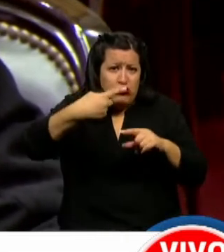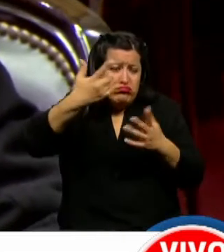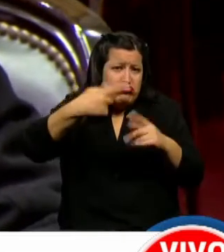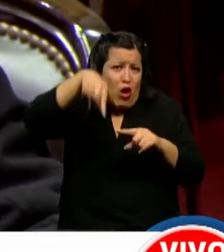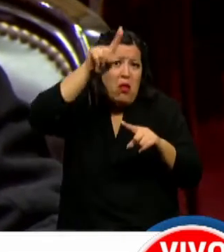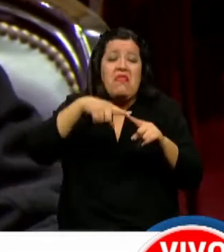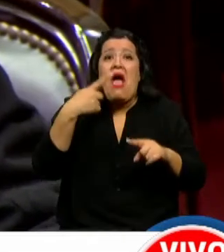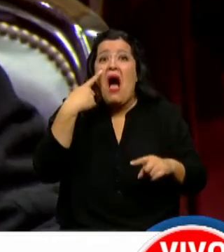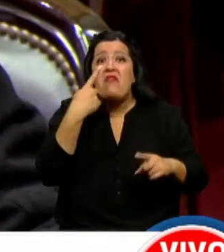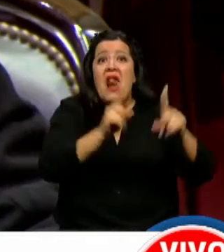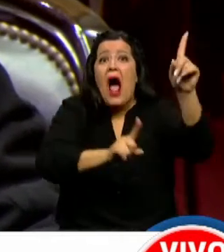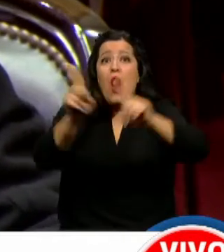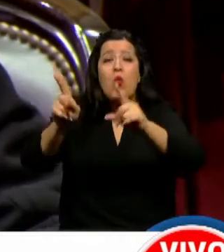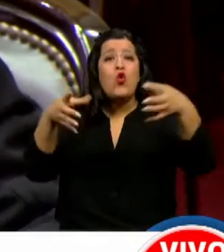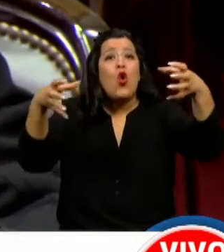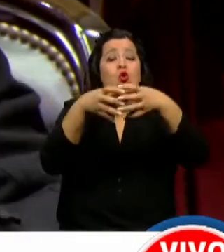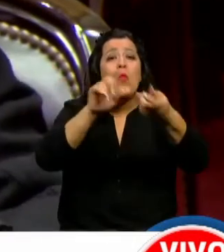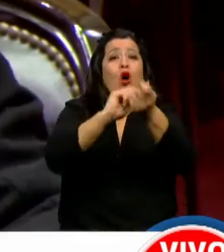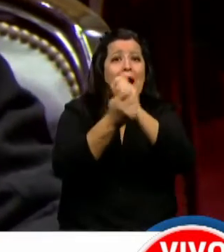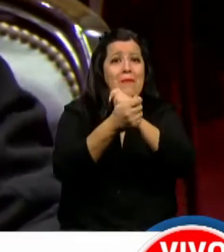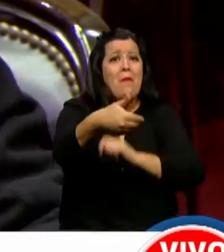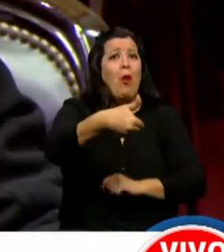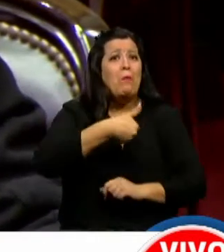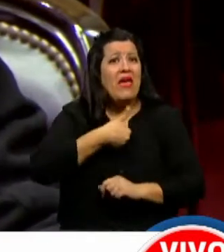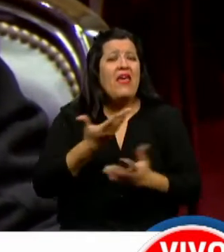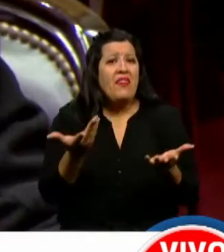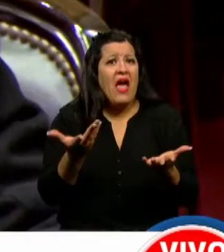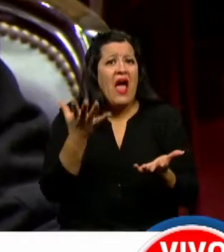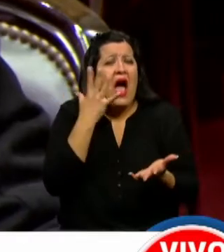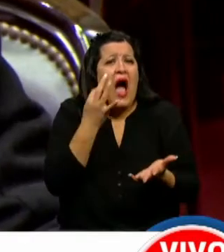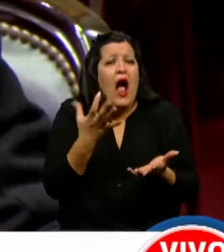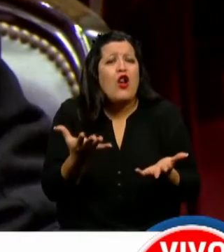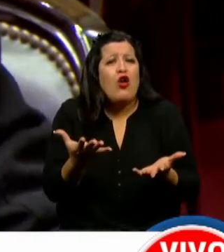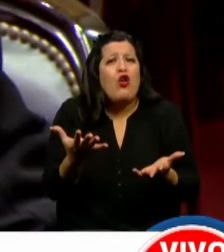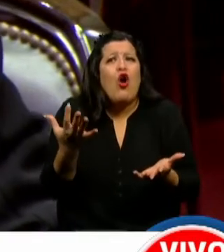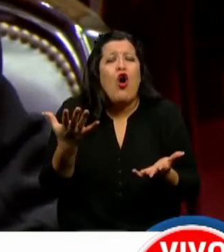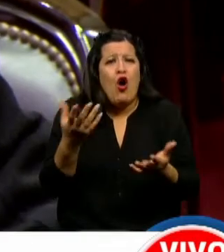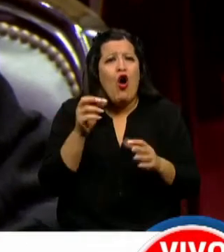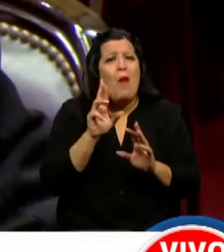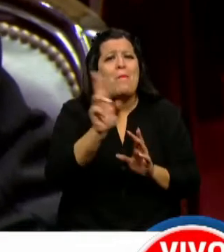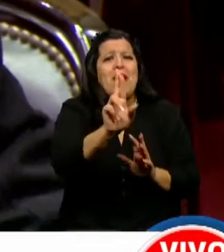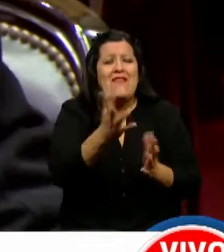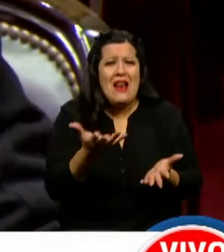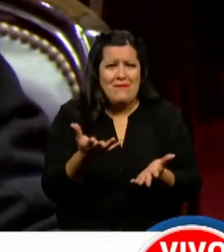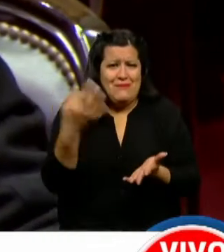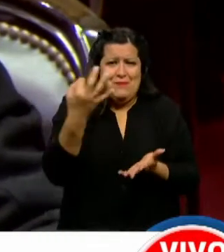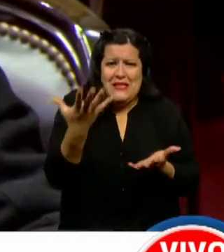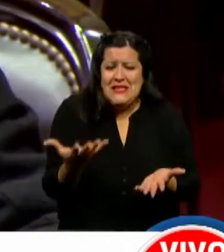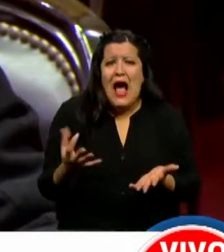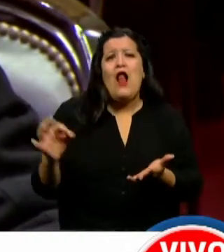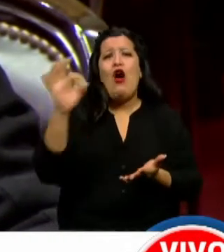o diputada de Cambiemos pidiera una moción de privilegio o